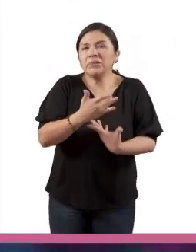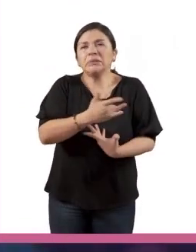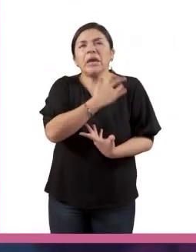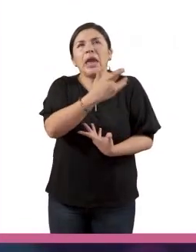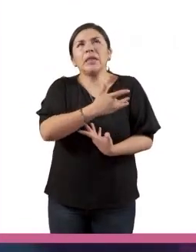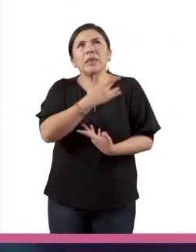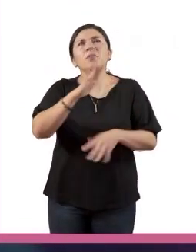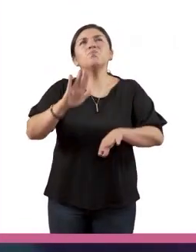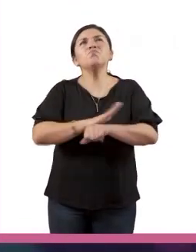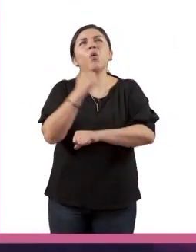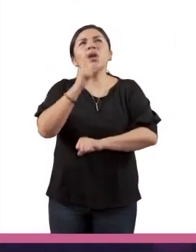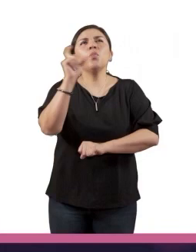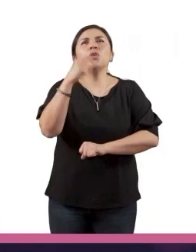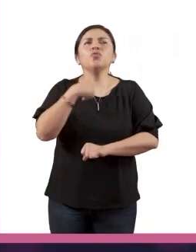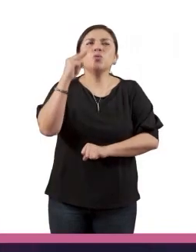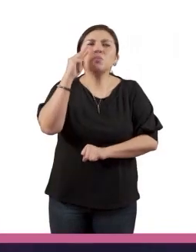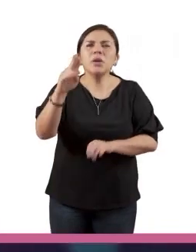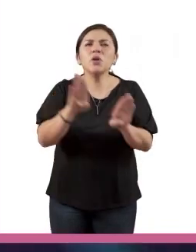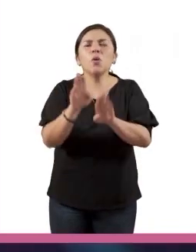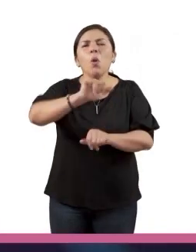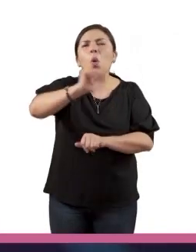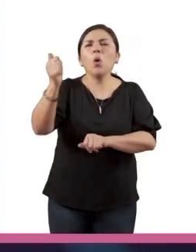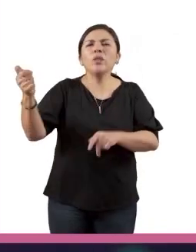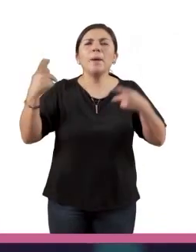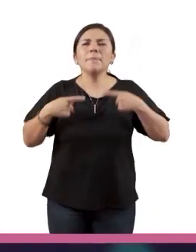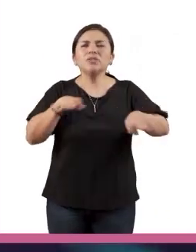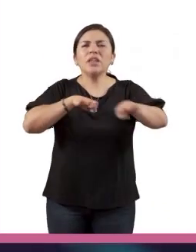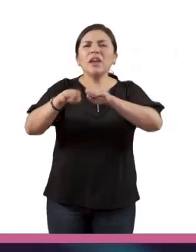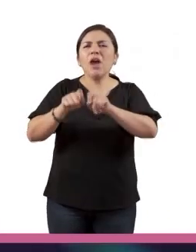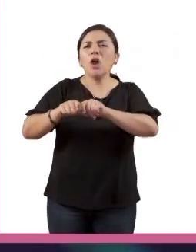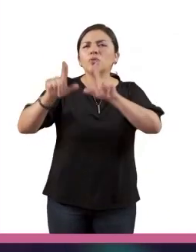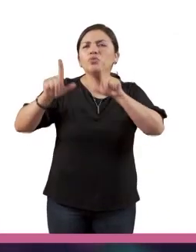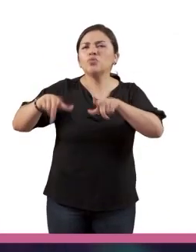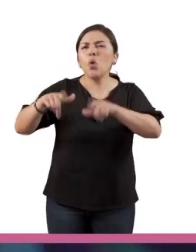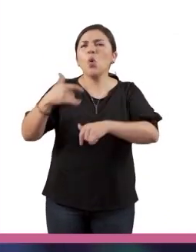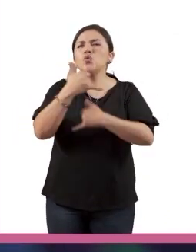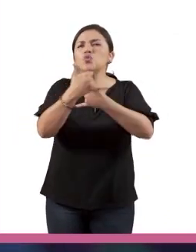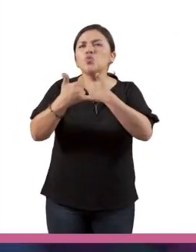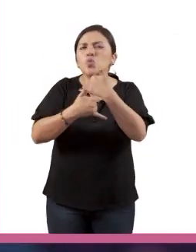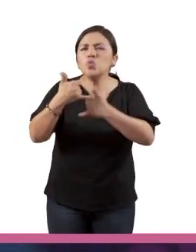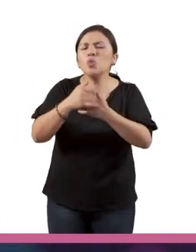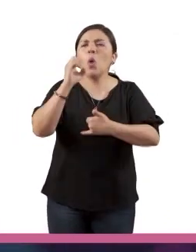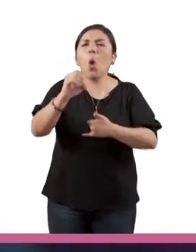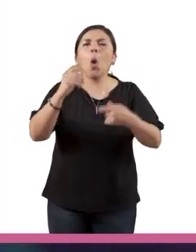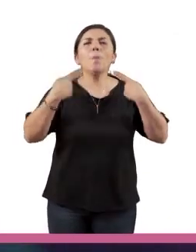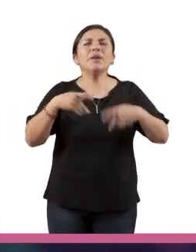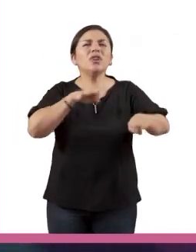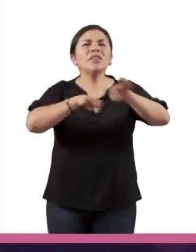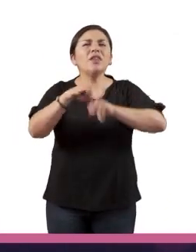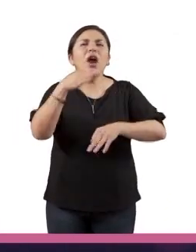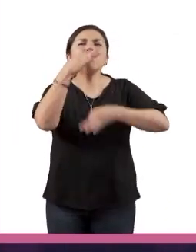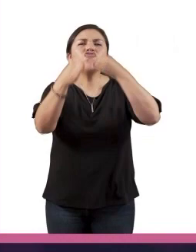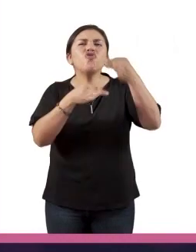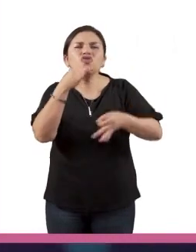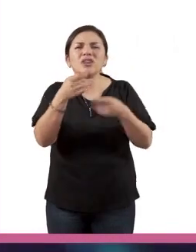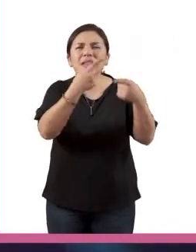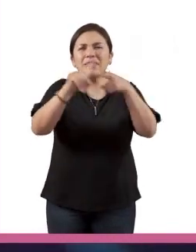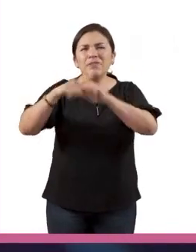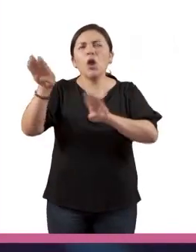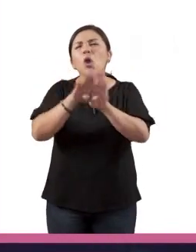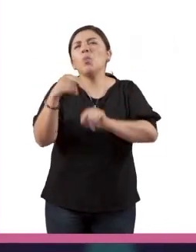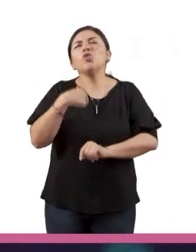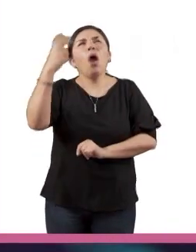de a lo mejor cuando hemos visto nosotros youtubers o personas de noticieros, por ejemplo, que nosotros siempre hemos soñado, no sé,